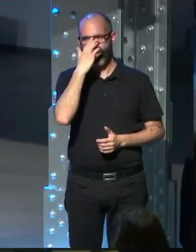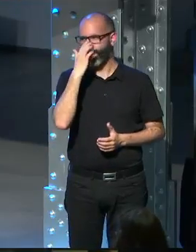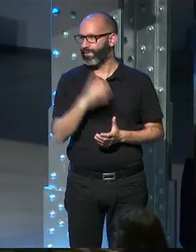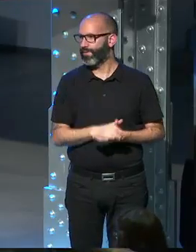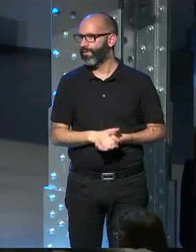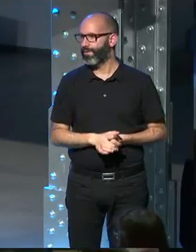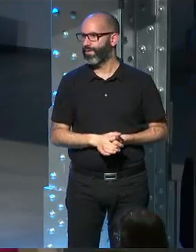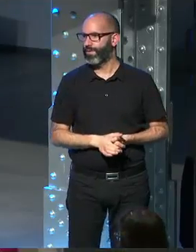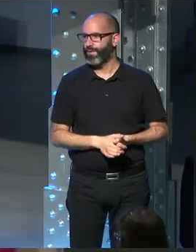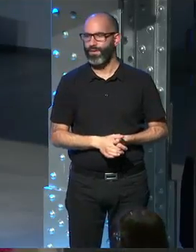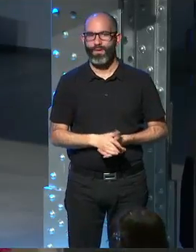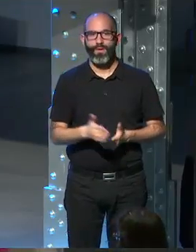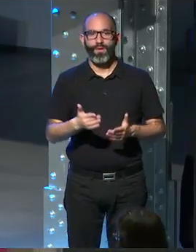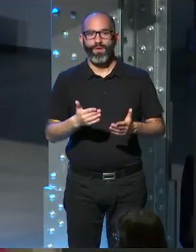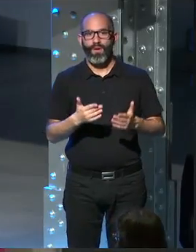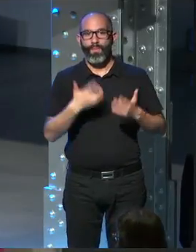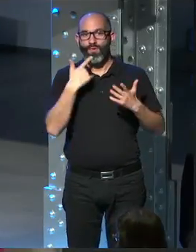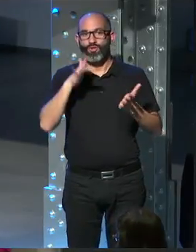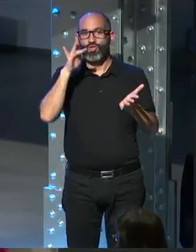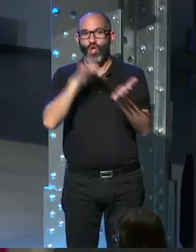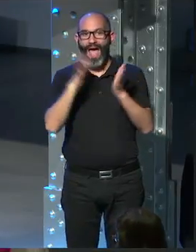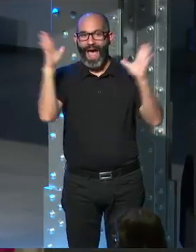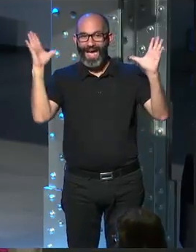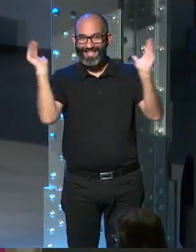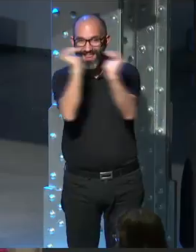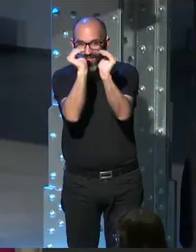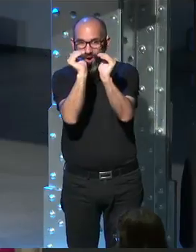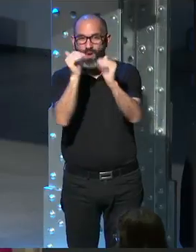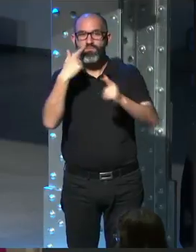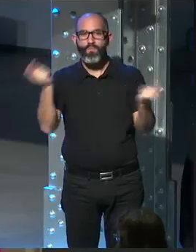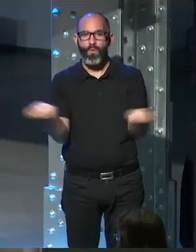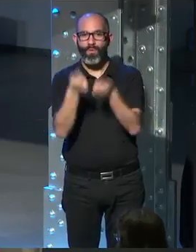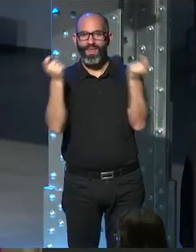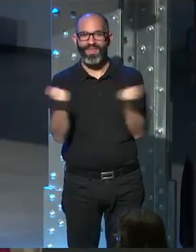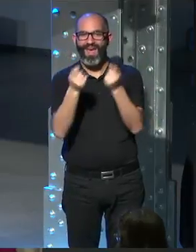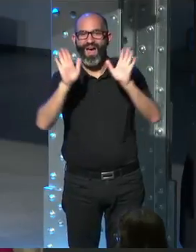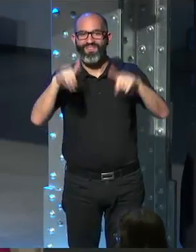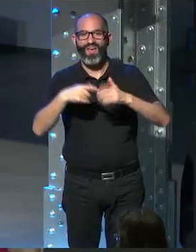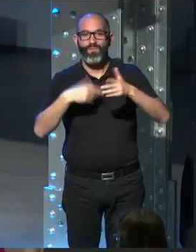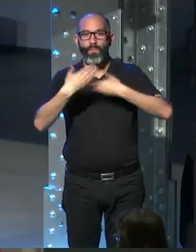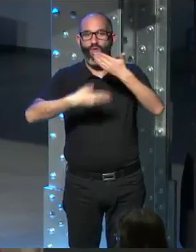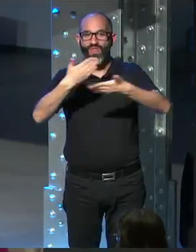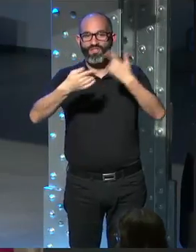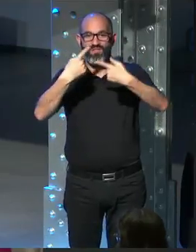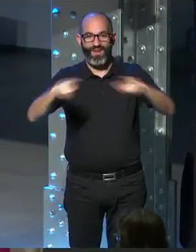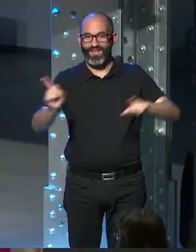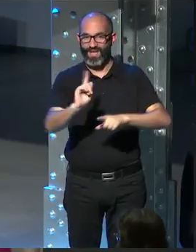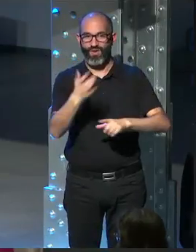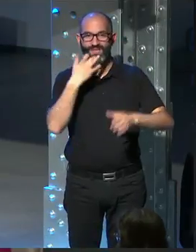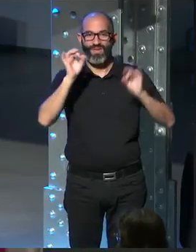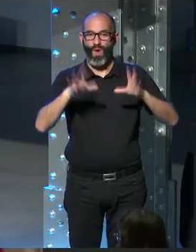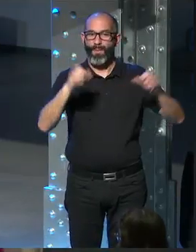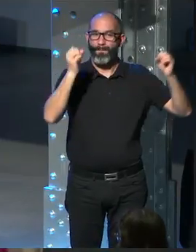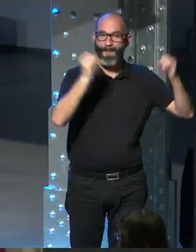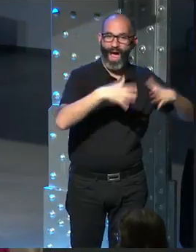la manipulación o la gestión de la atención en publicidad realmente no es un proceso tan diferente del que utilizan los magos.